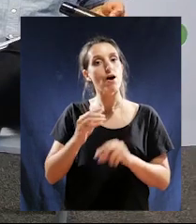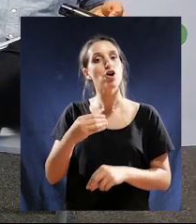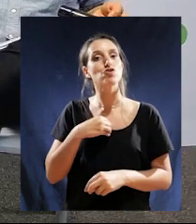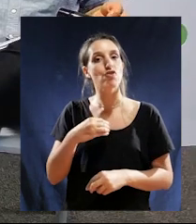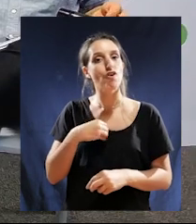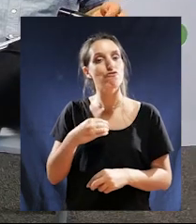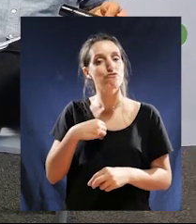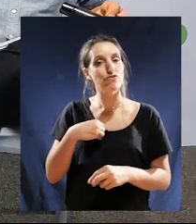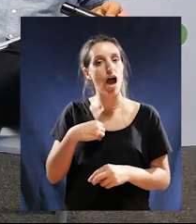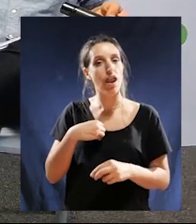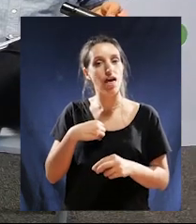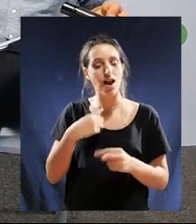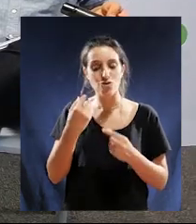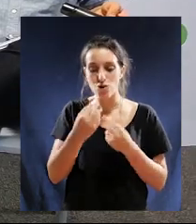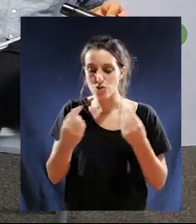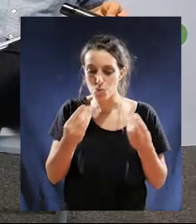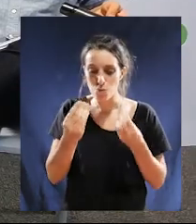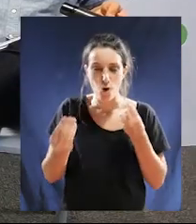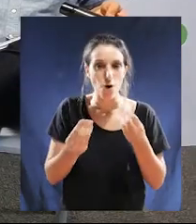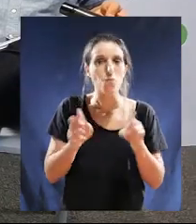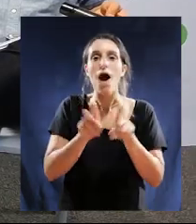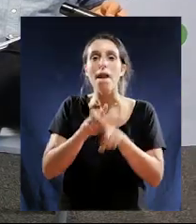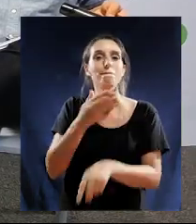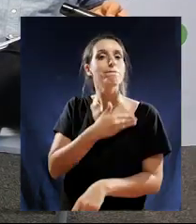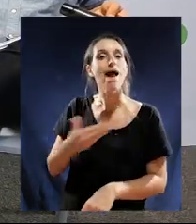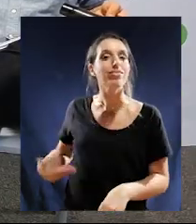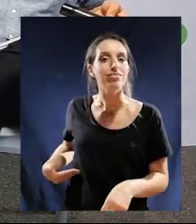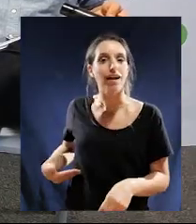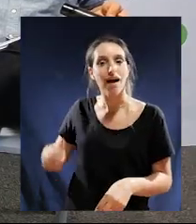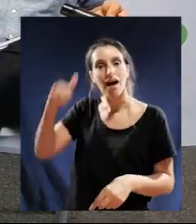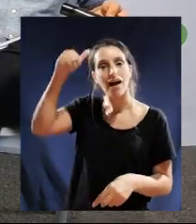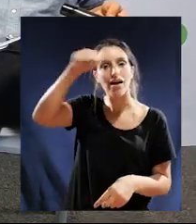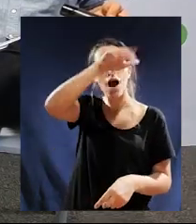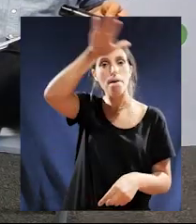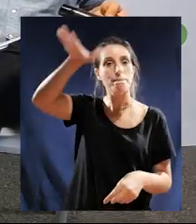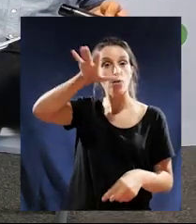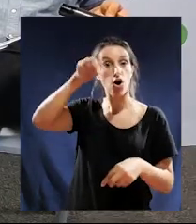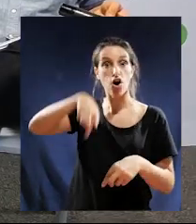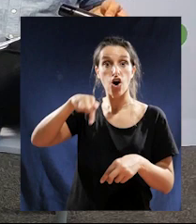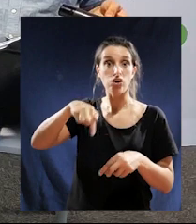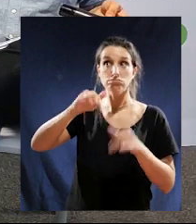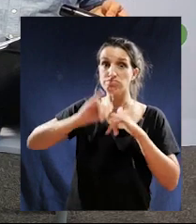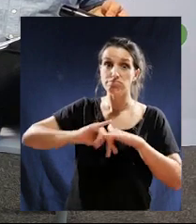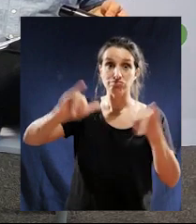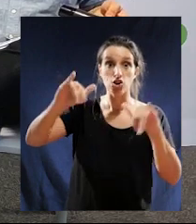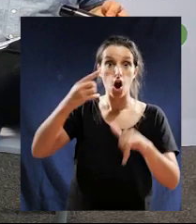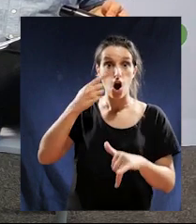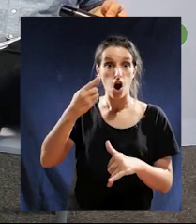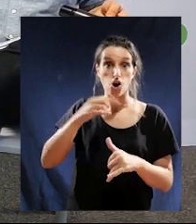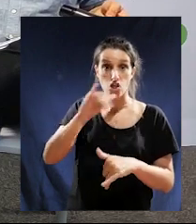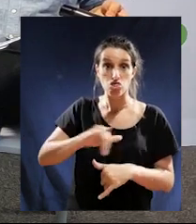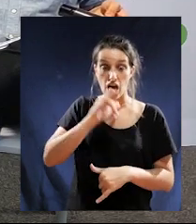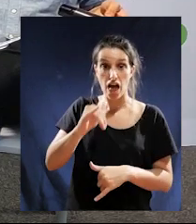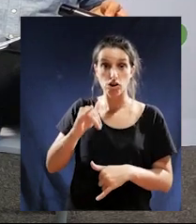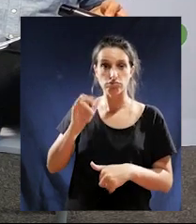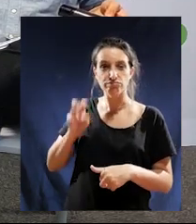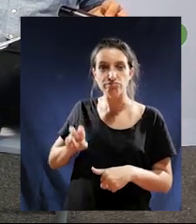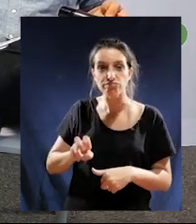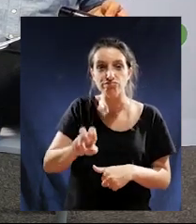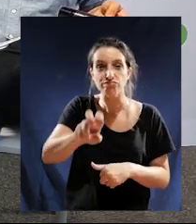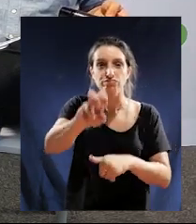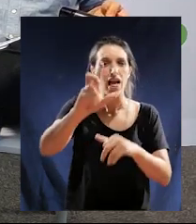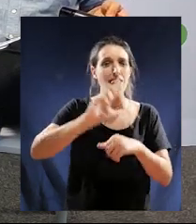ay en lo pequeño se como esta maestra rural que se contaba hoy en la prensa que había llegado hasta la casa un lugar muy